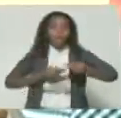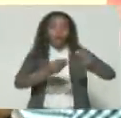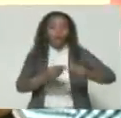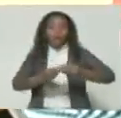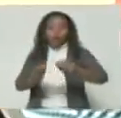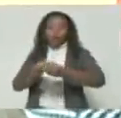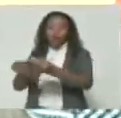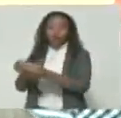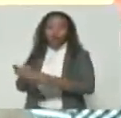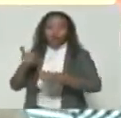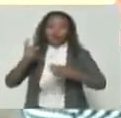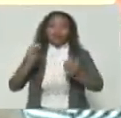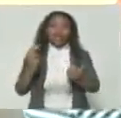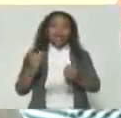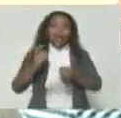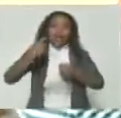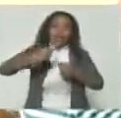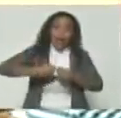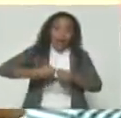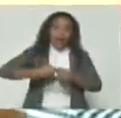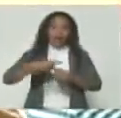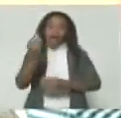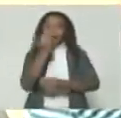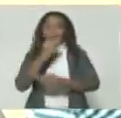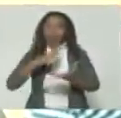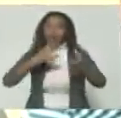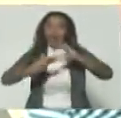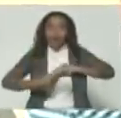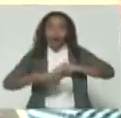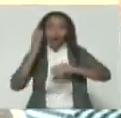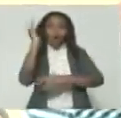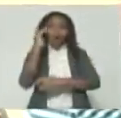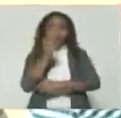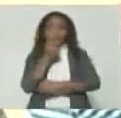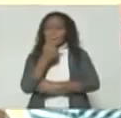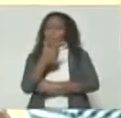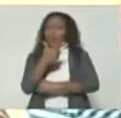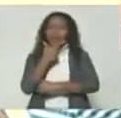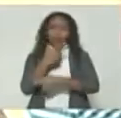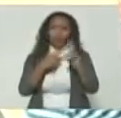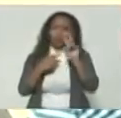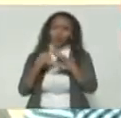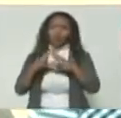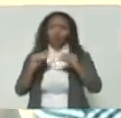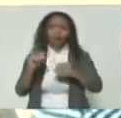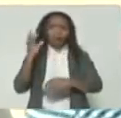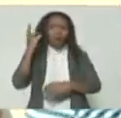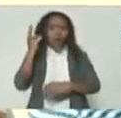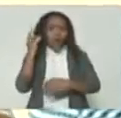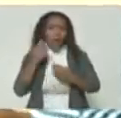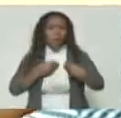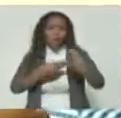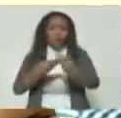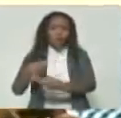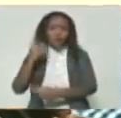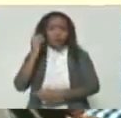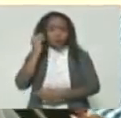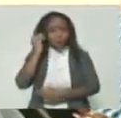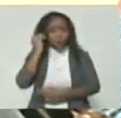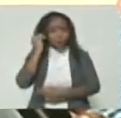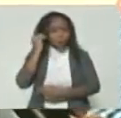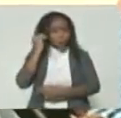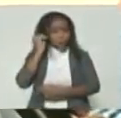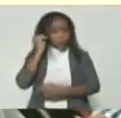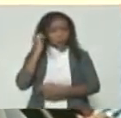de distribución de alimentos CLAP, una jornada muy bonita con todas las mujeres de la distribución de los CLAP en un plan de asfaltado. Y